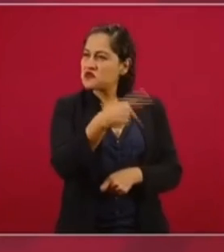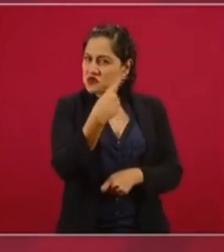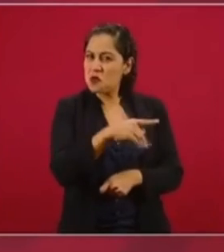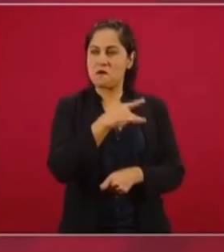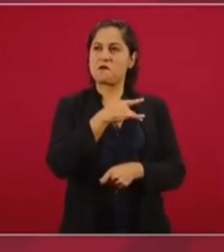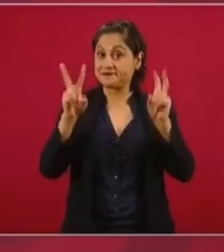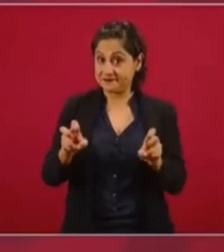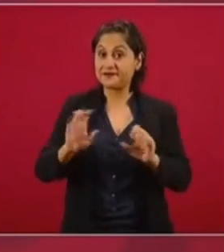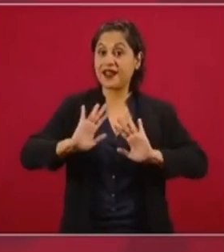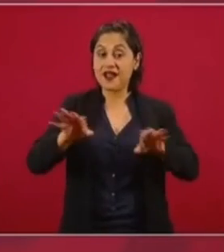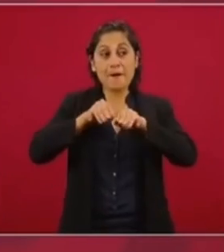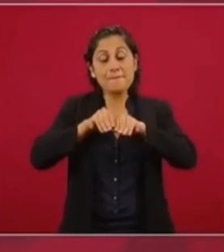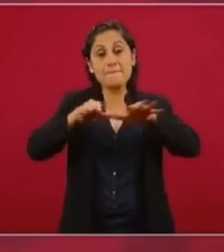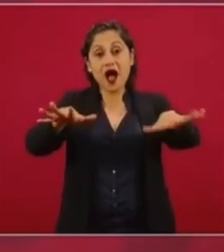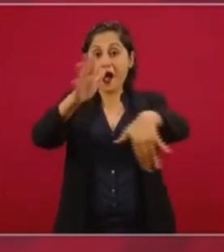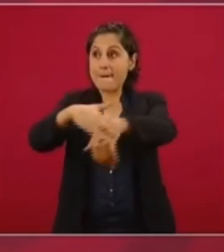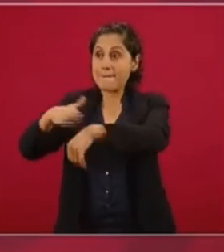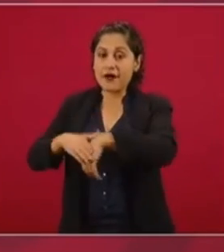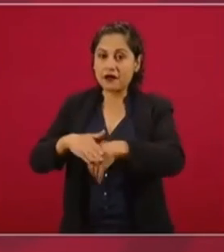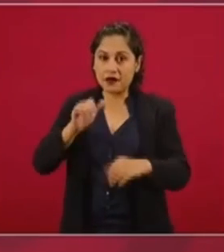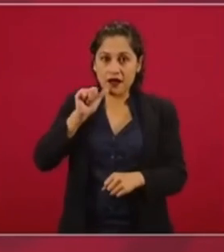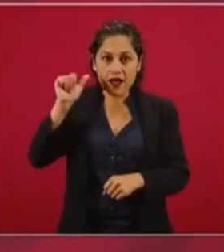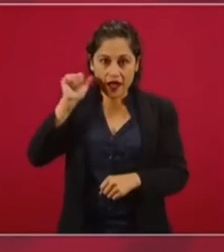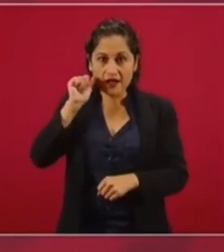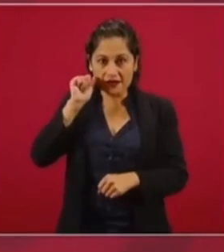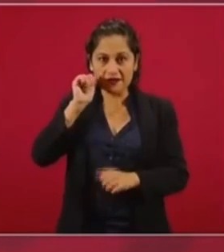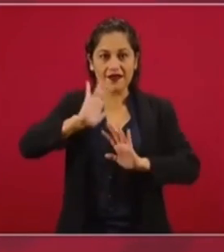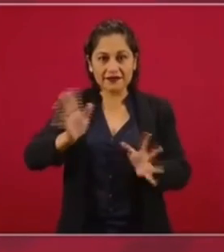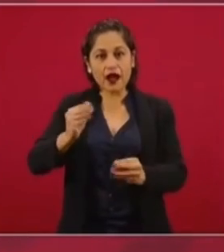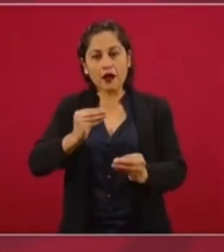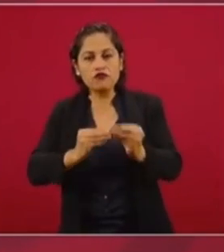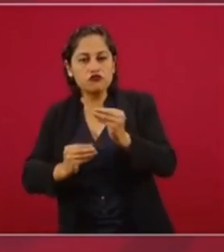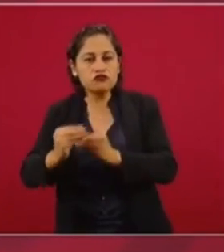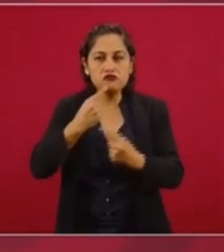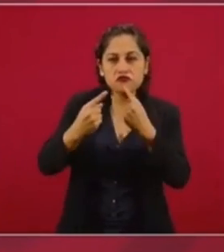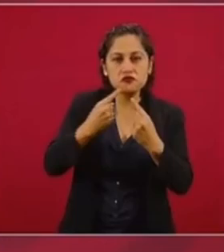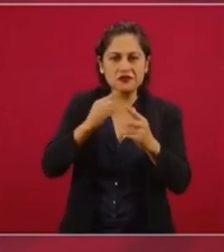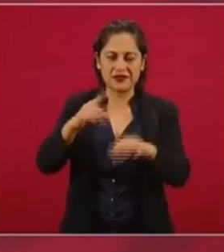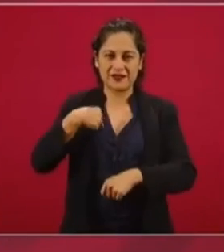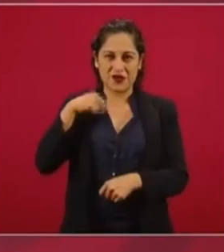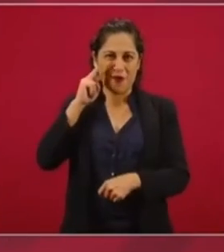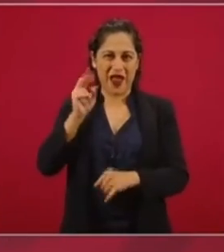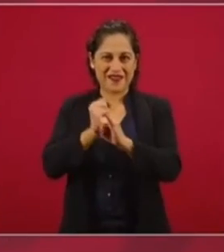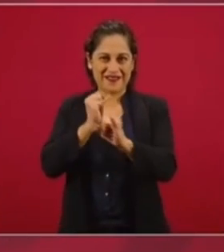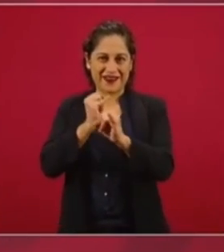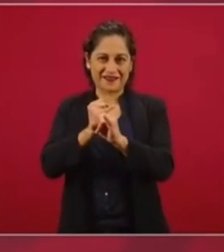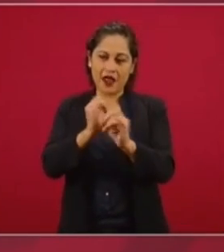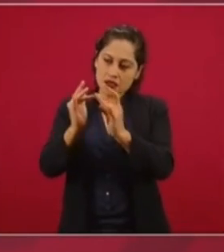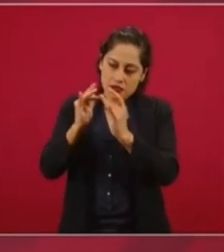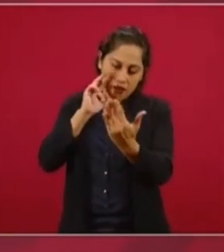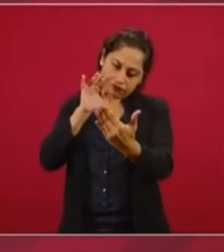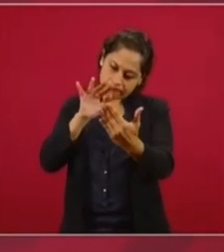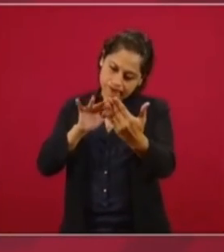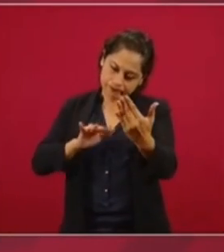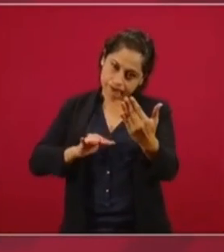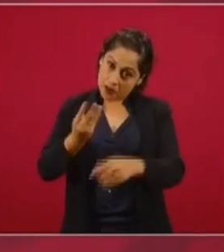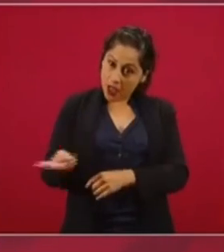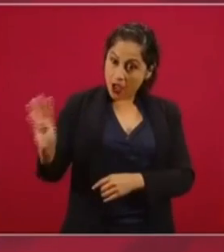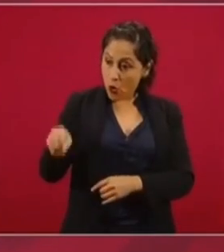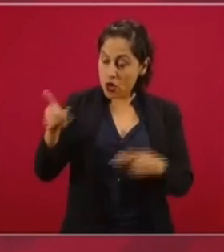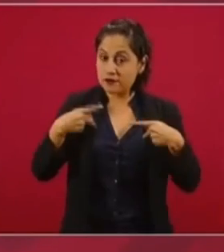porque es todo un acontecimiento. Incluso ya inició desde ayer el debate. Estaba yo viendo las redes sociales y los intelectuales orgánicos